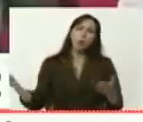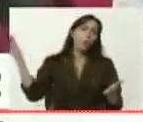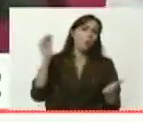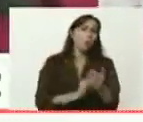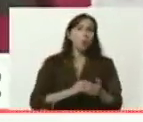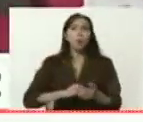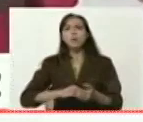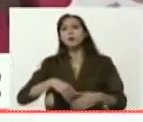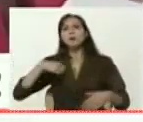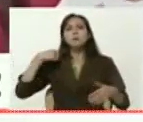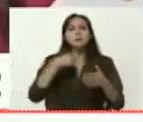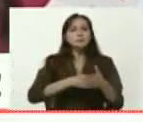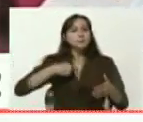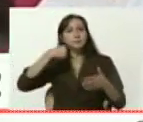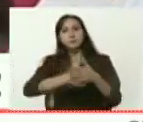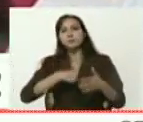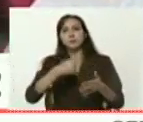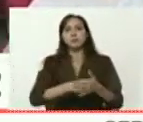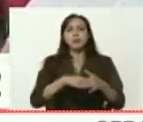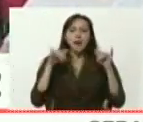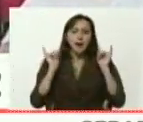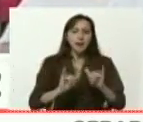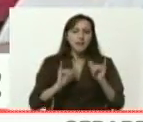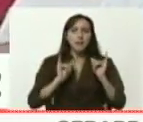será, no quede la menor duda.